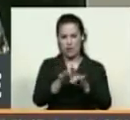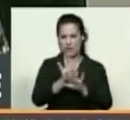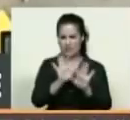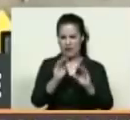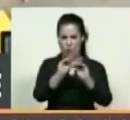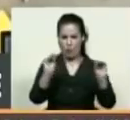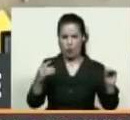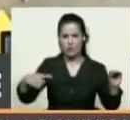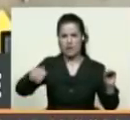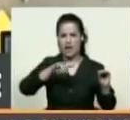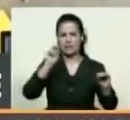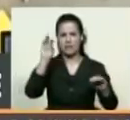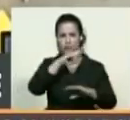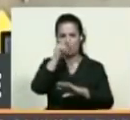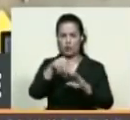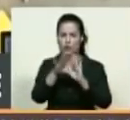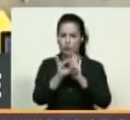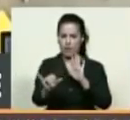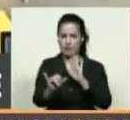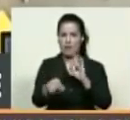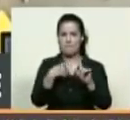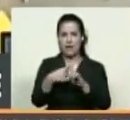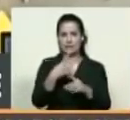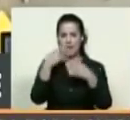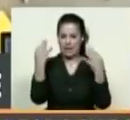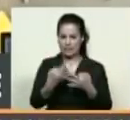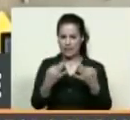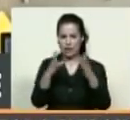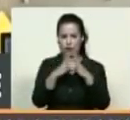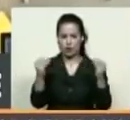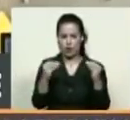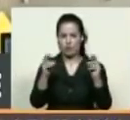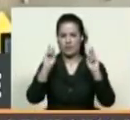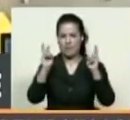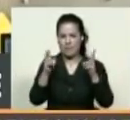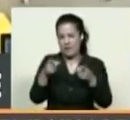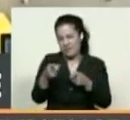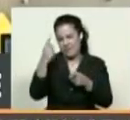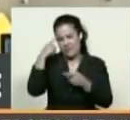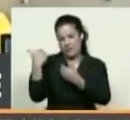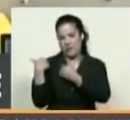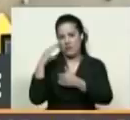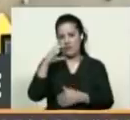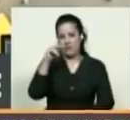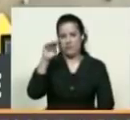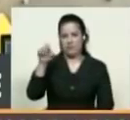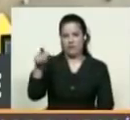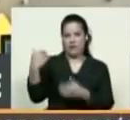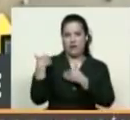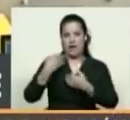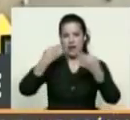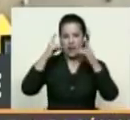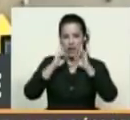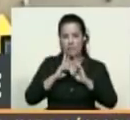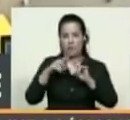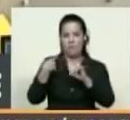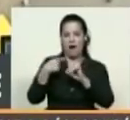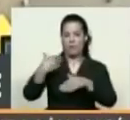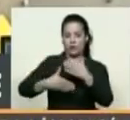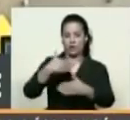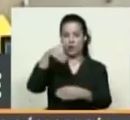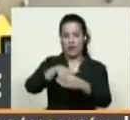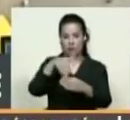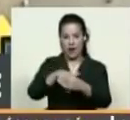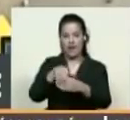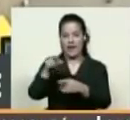la Asamblea Nacional Constituyente y en garantía al frente está el Poder Electoral venezolano y el proceso electoral que